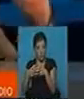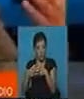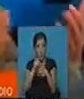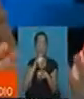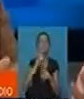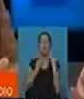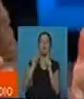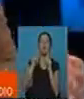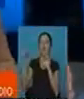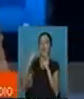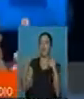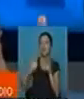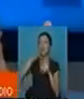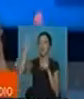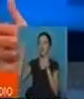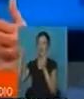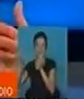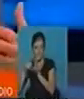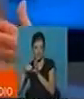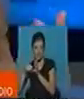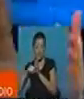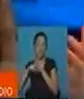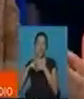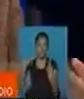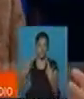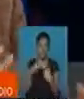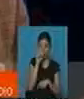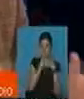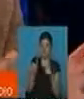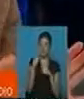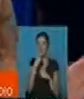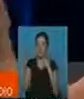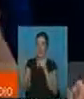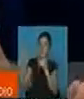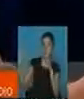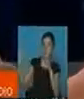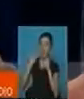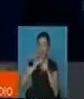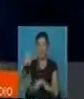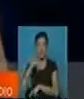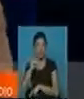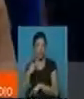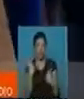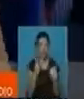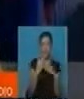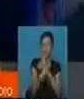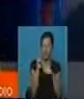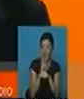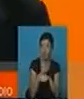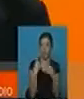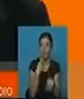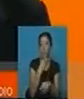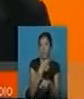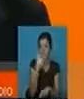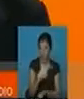enemigo externo y que le diera a los ciudadanos la potestad de defenderse. La segunda parte habla de